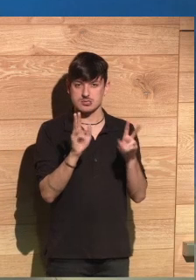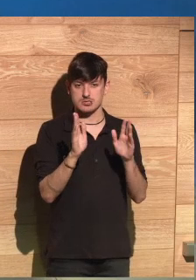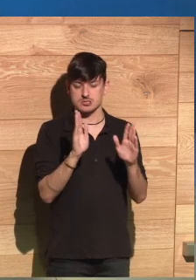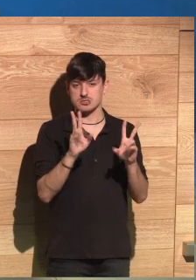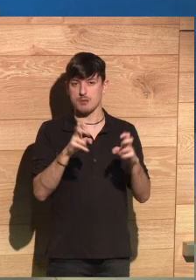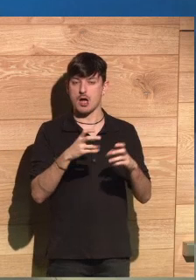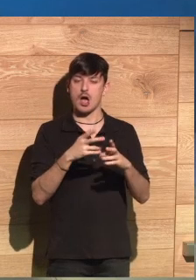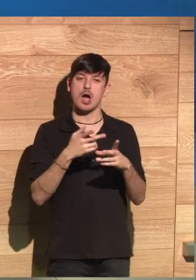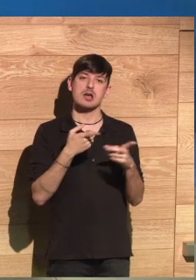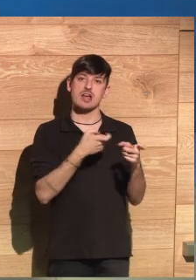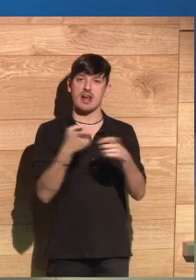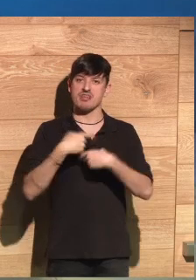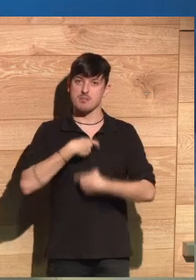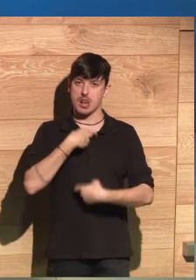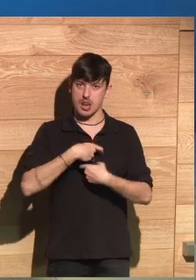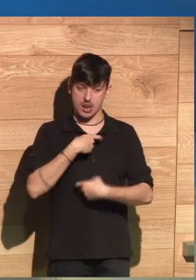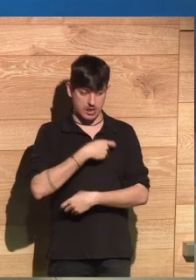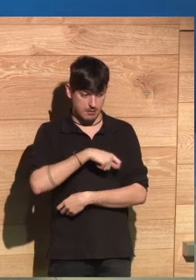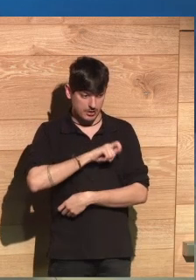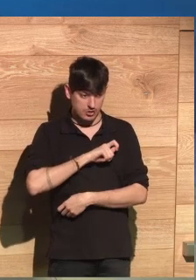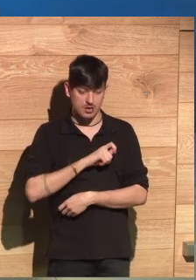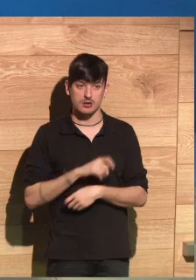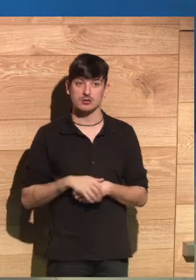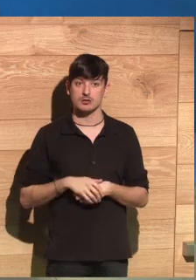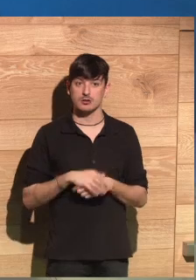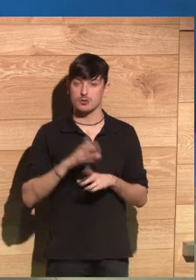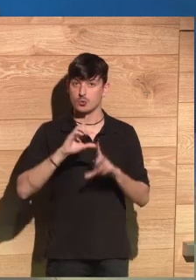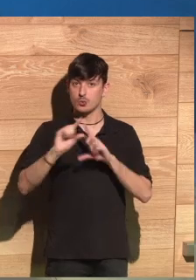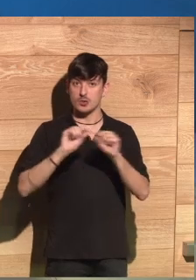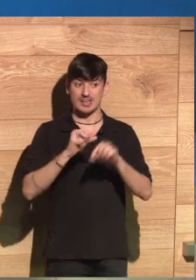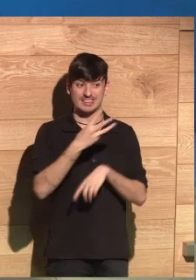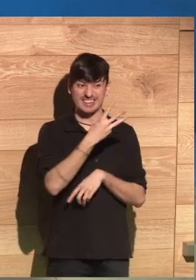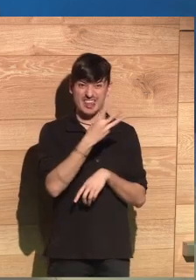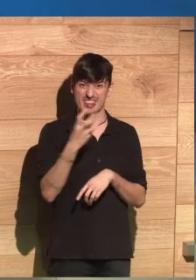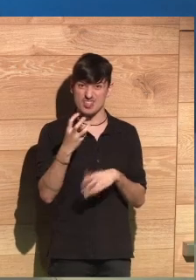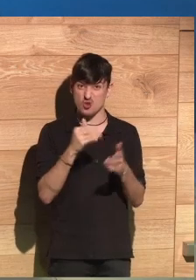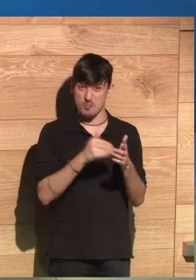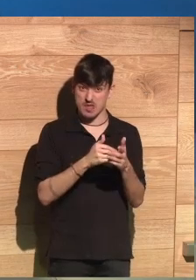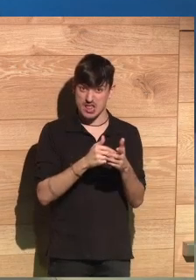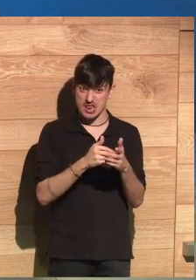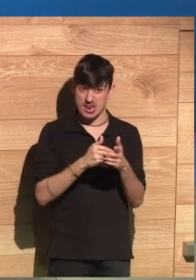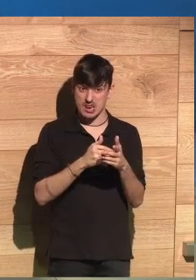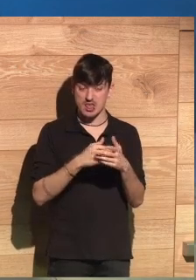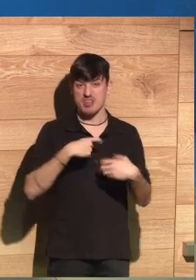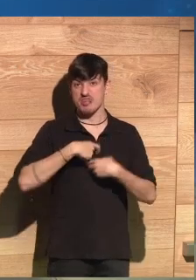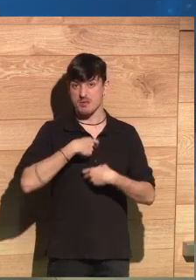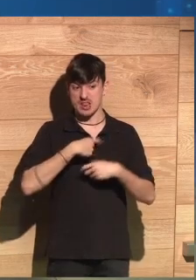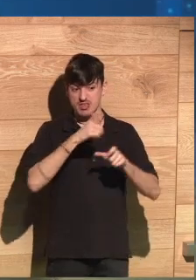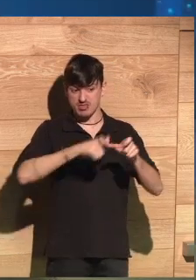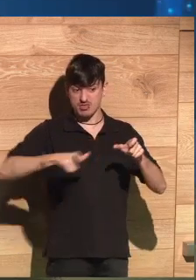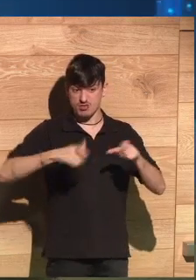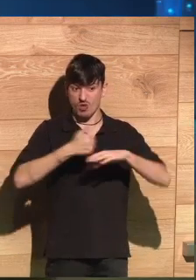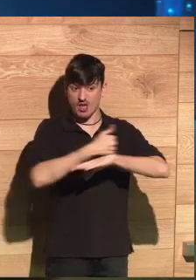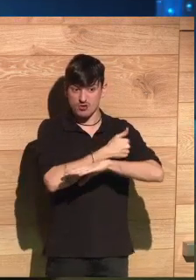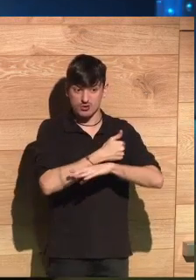de la Guerra Civil Española, que fue la llamada desbandá, la huida de 300.000 civiles de la ciudad de Málaga a pie por